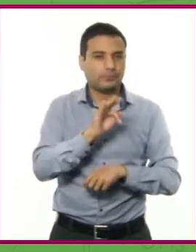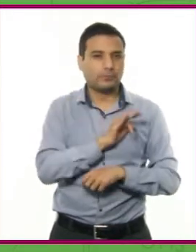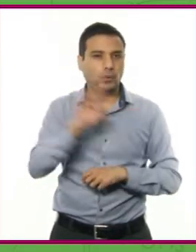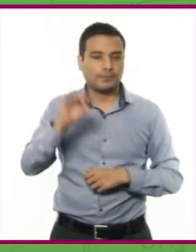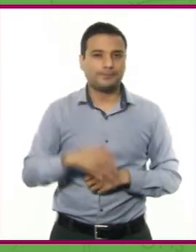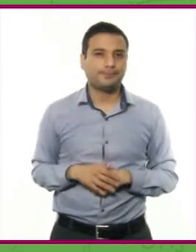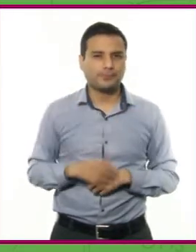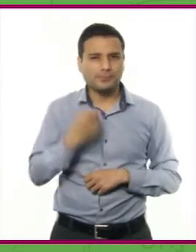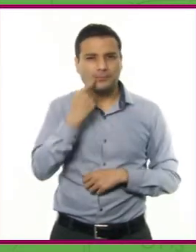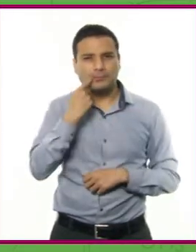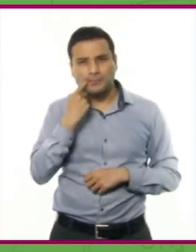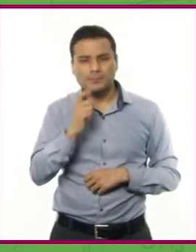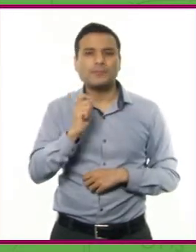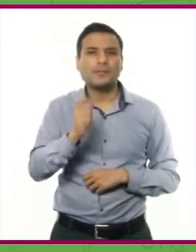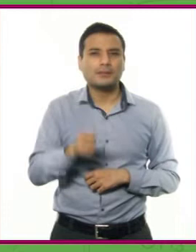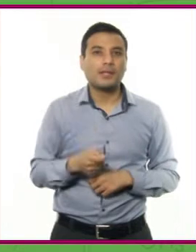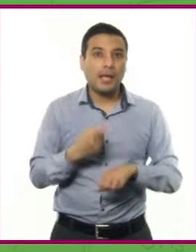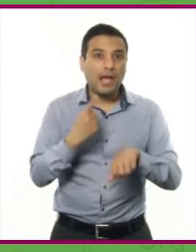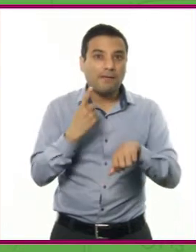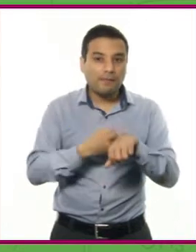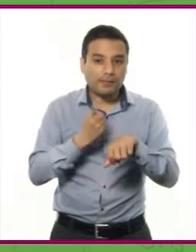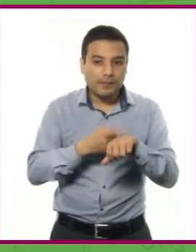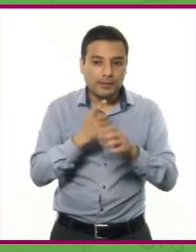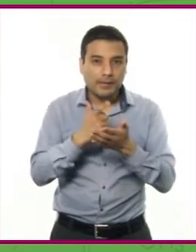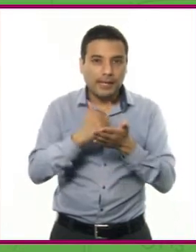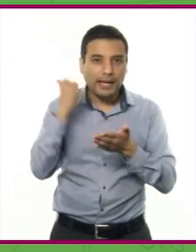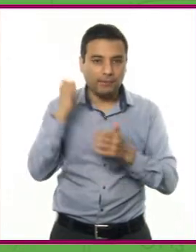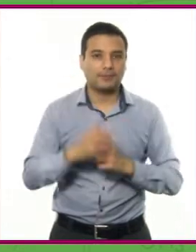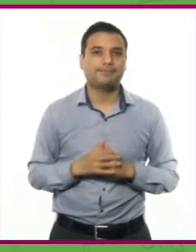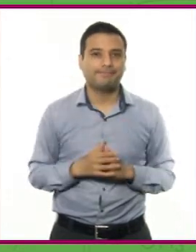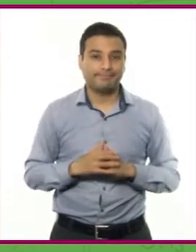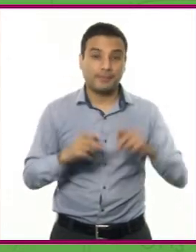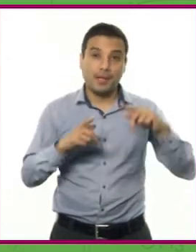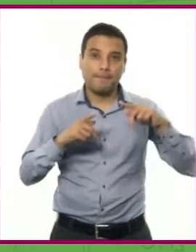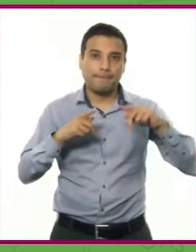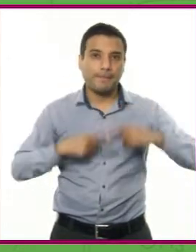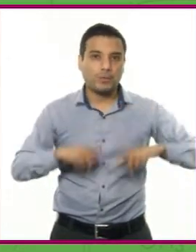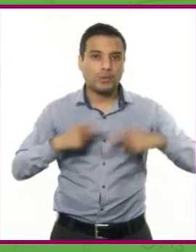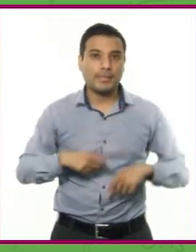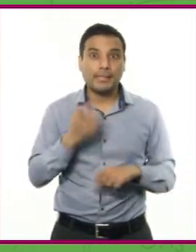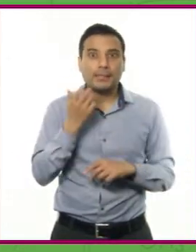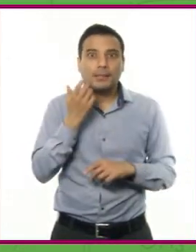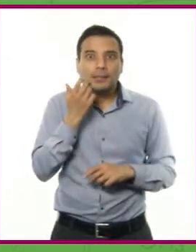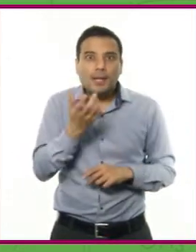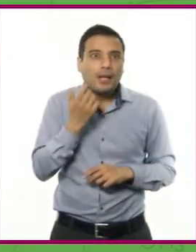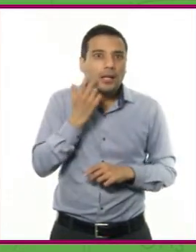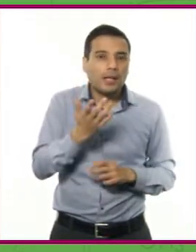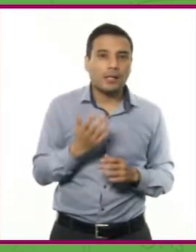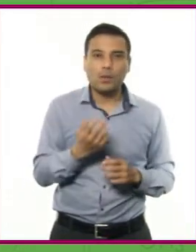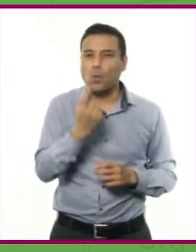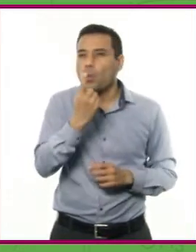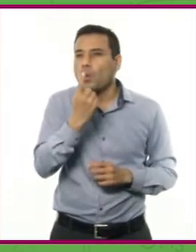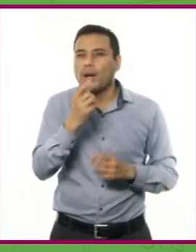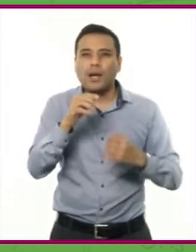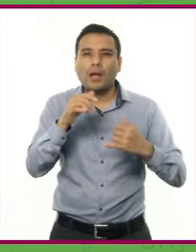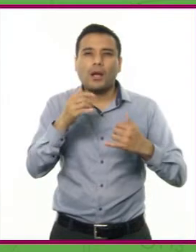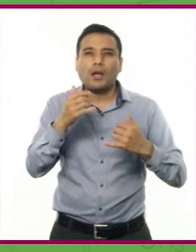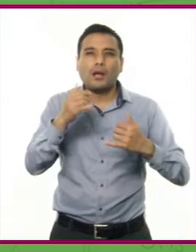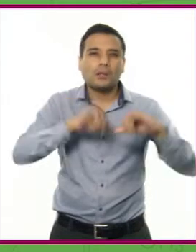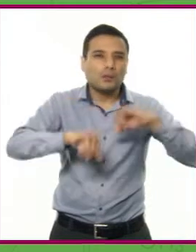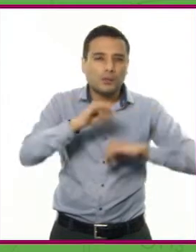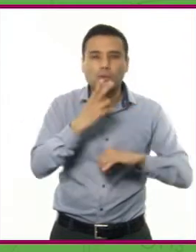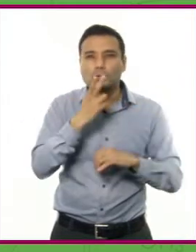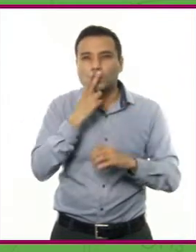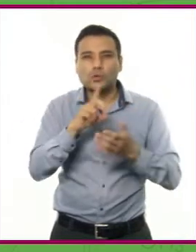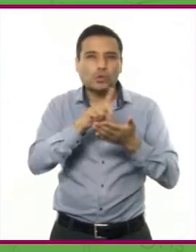se definen como una enfermedad crónica caracterizada por la búsqueda y el uso compulsivo de una sustancia a pesar de saber